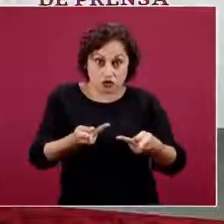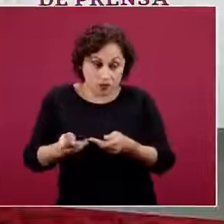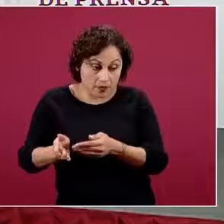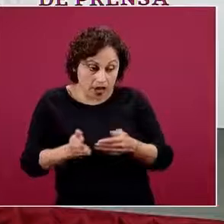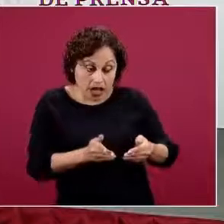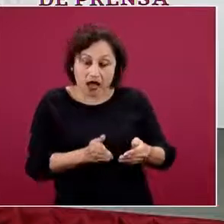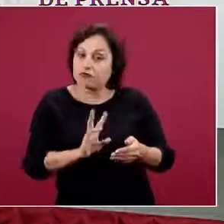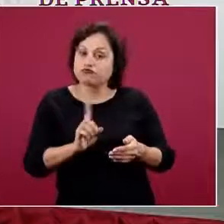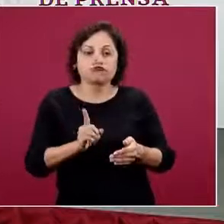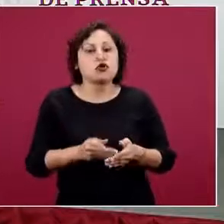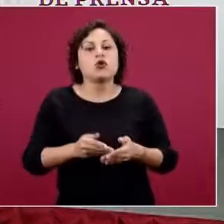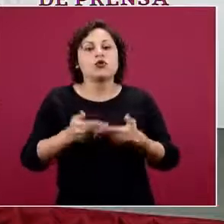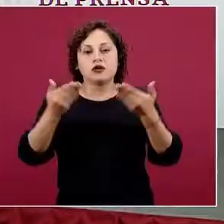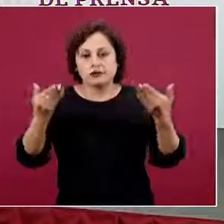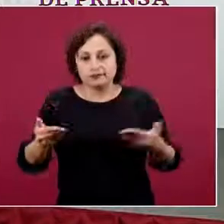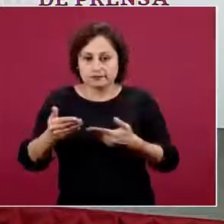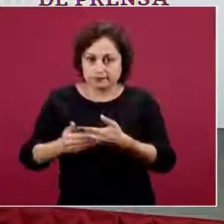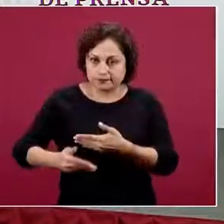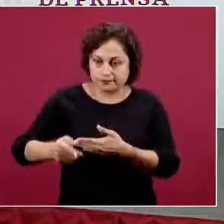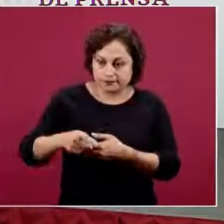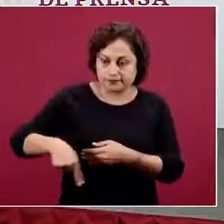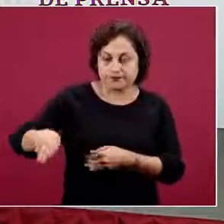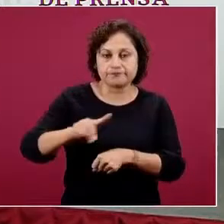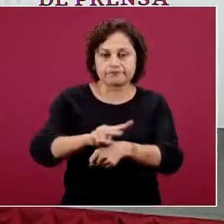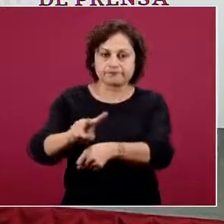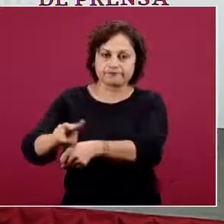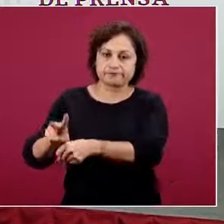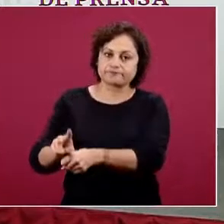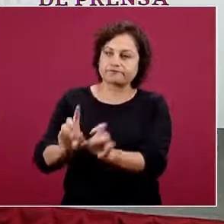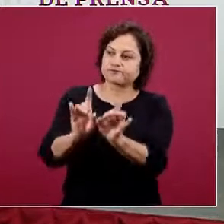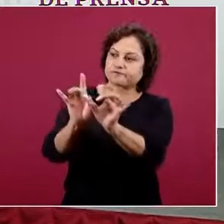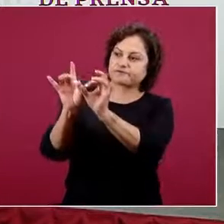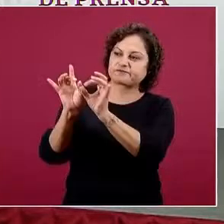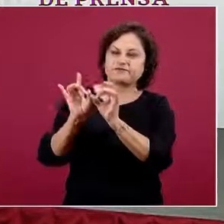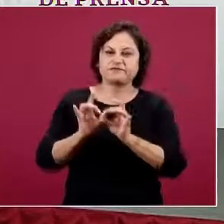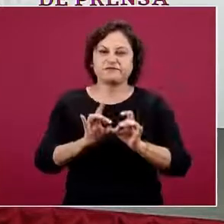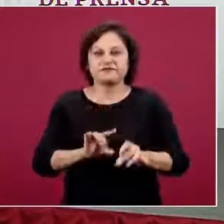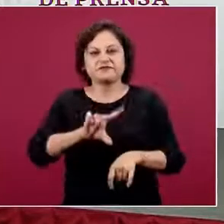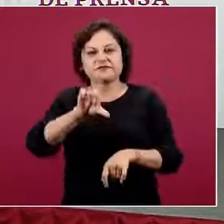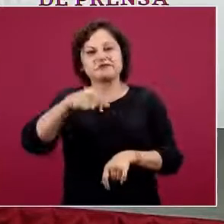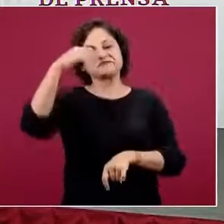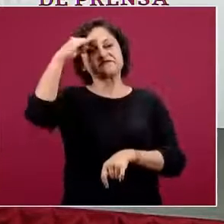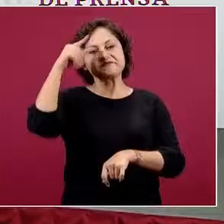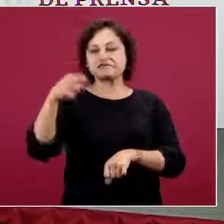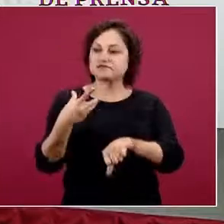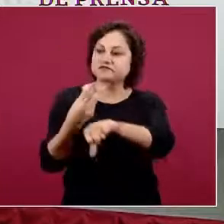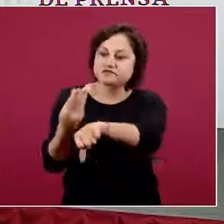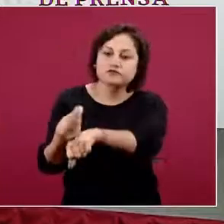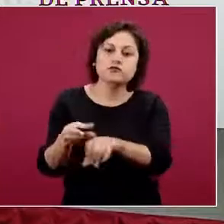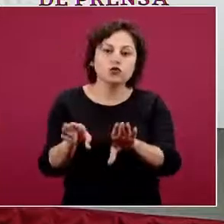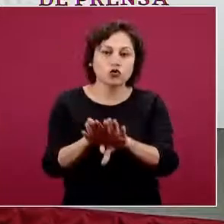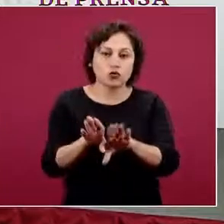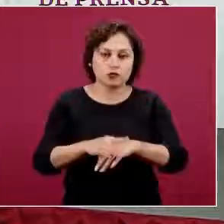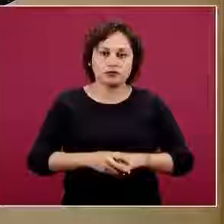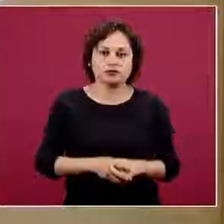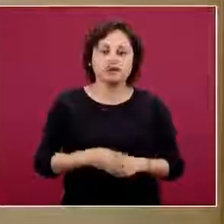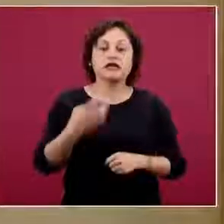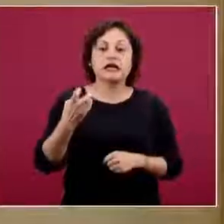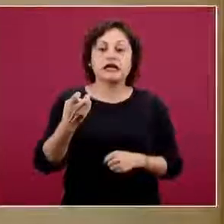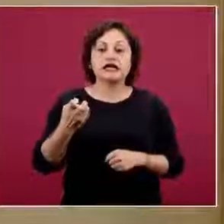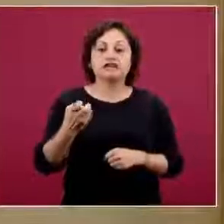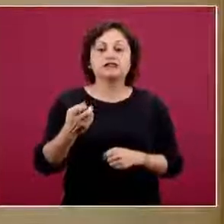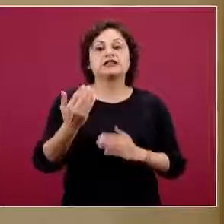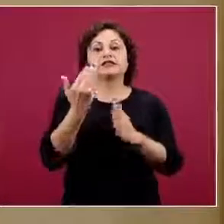hacer es una evaluación de daños y análisis de necesidades. Y entonces, esta evaluación de daños se hace con un